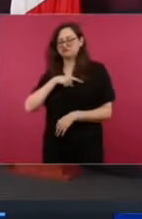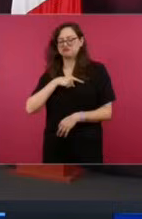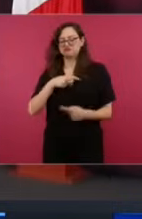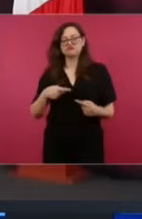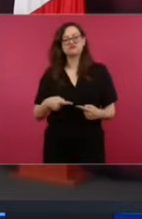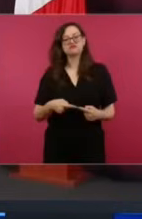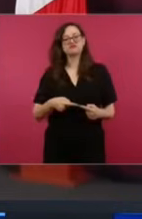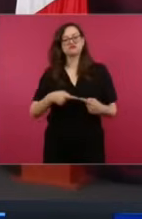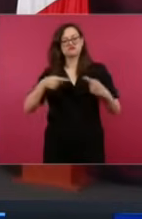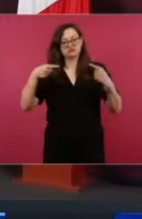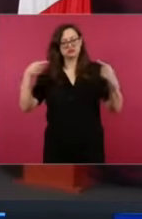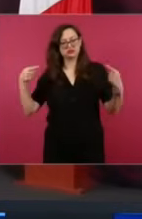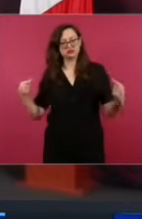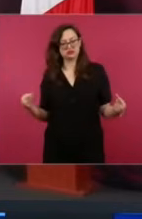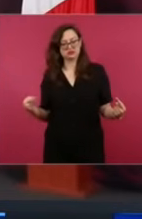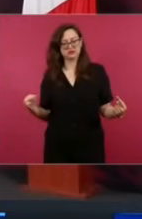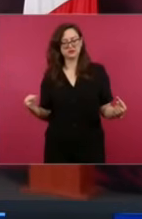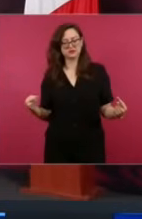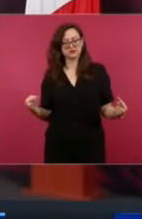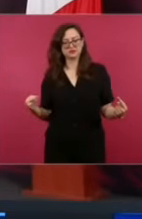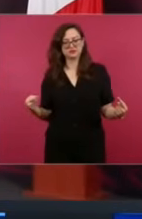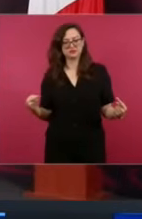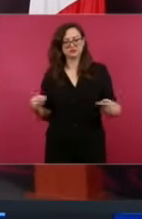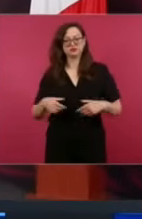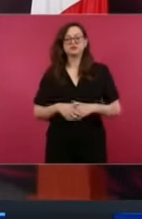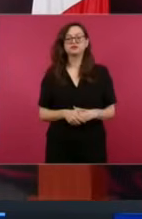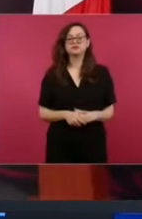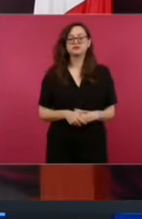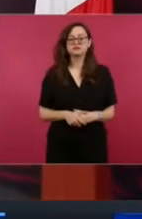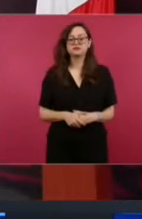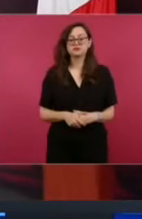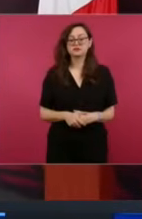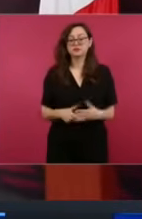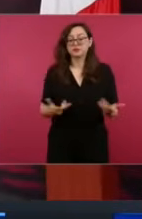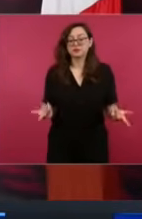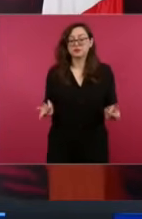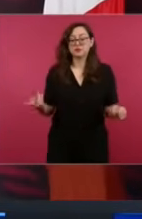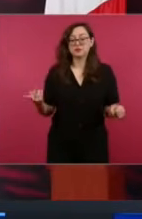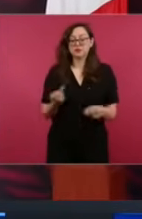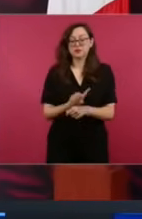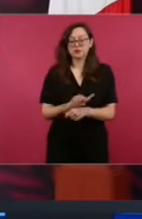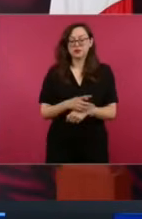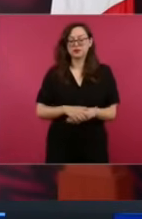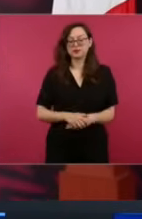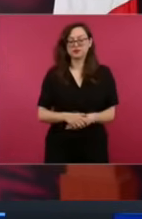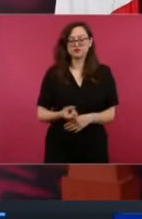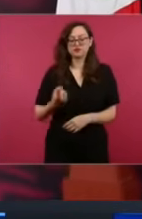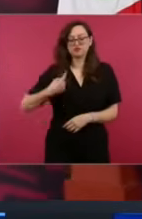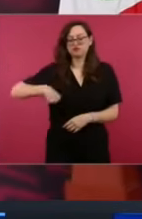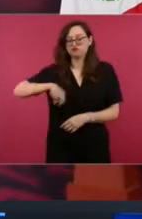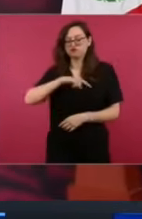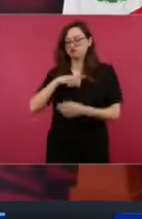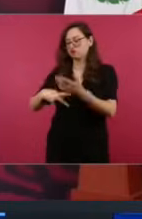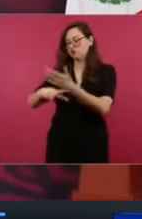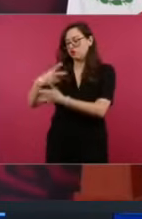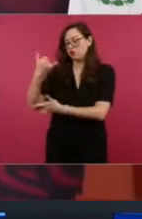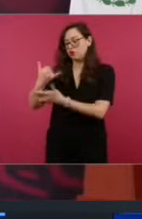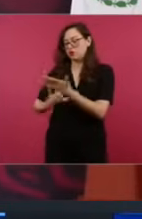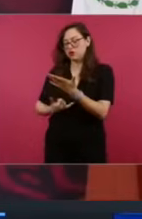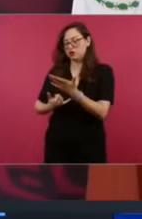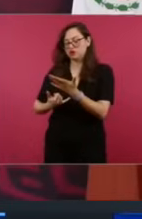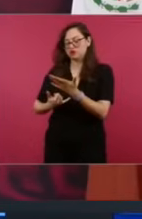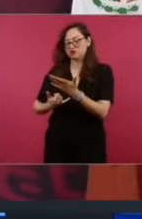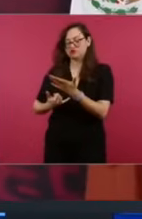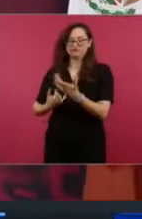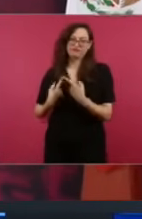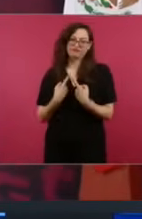escandalazo, metieron a las madres estas buscadoras. Un grupo de ellas dijo, bueno, es que a mí no me avisaron y así